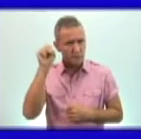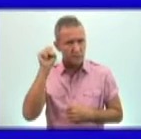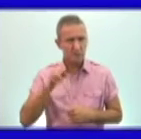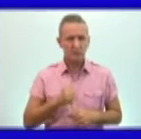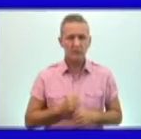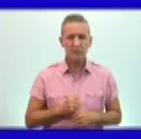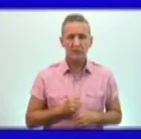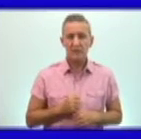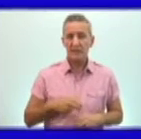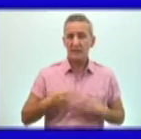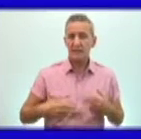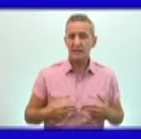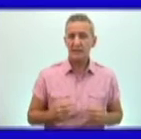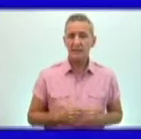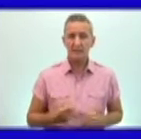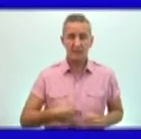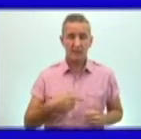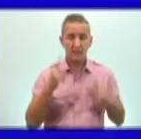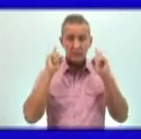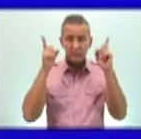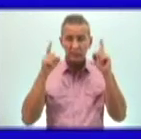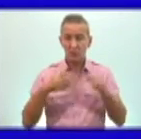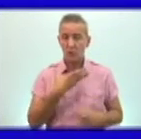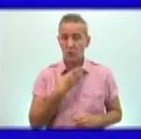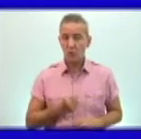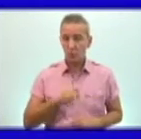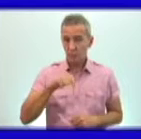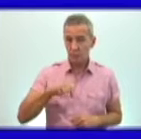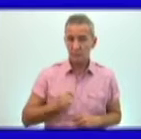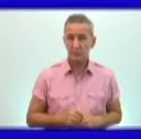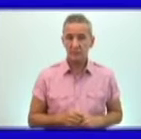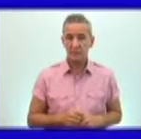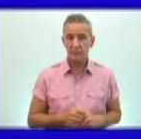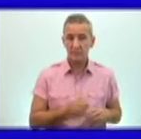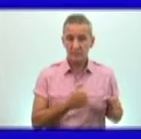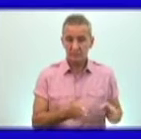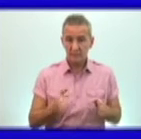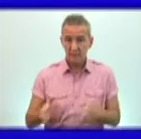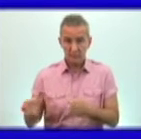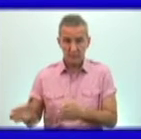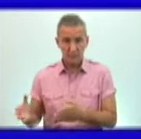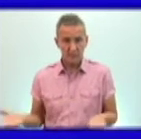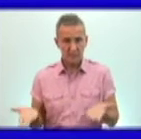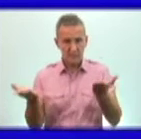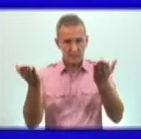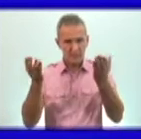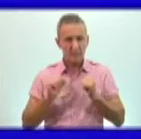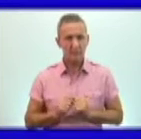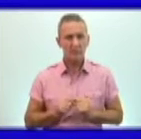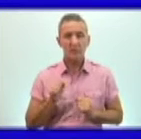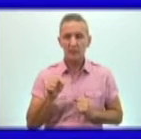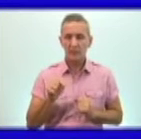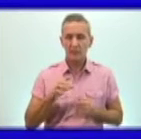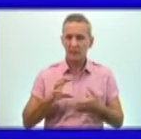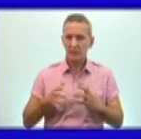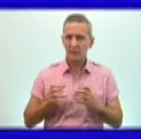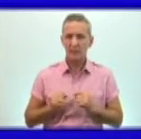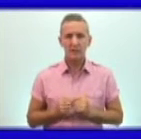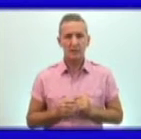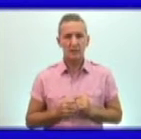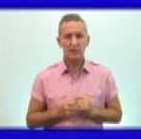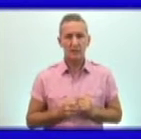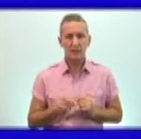en la cultura política de los jóvenes actuales en los contextos en que se desenvuelven. En este sentido, les propongo